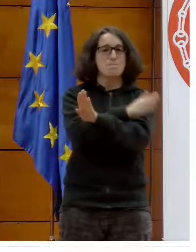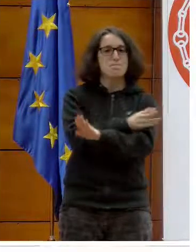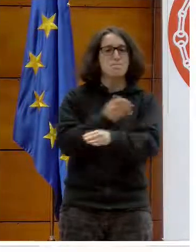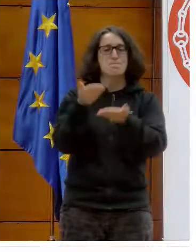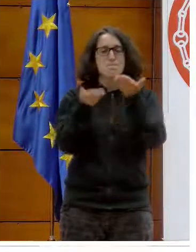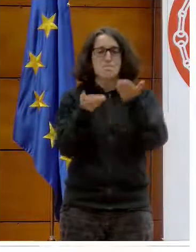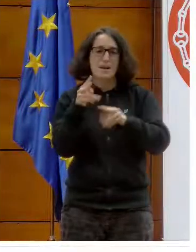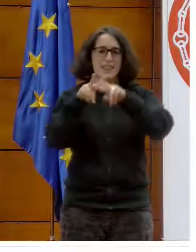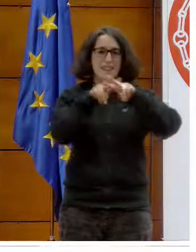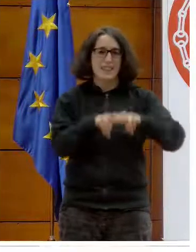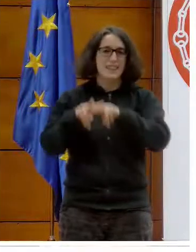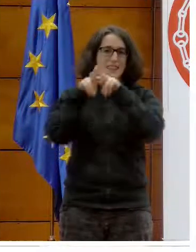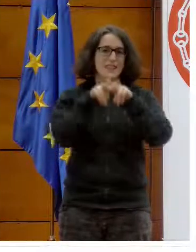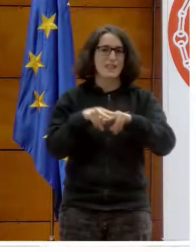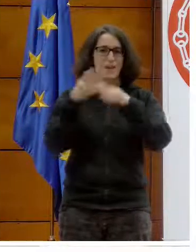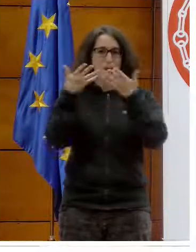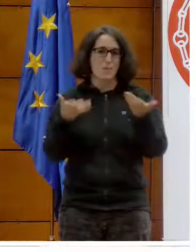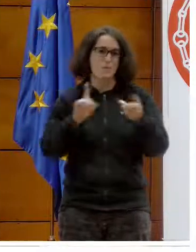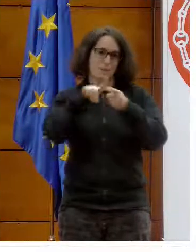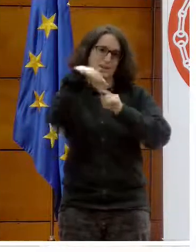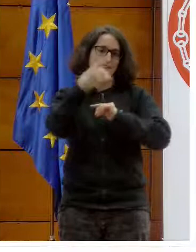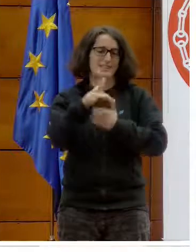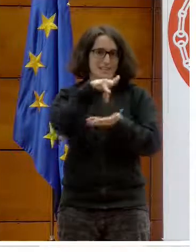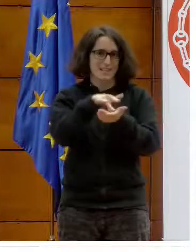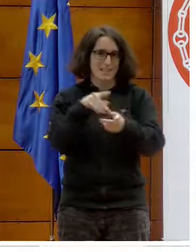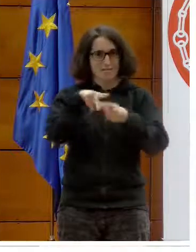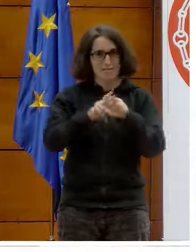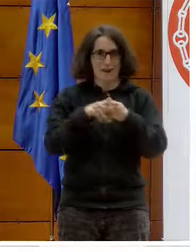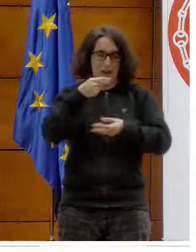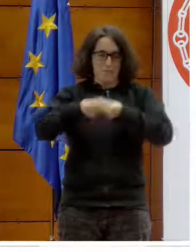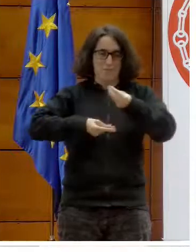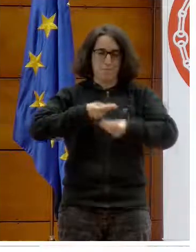realizar esta herramienta de fisioterapia.